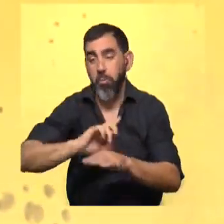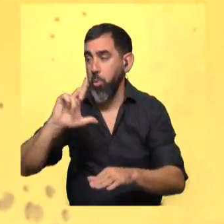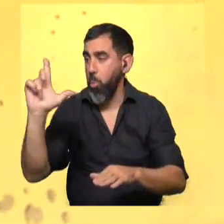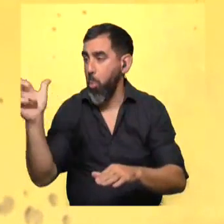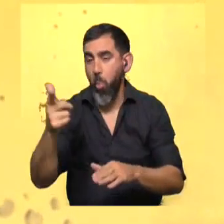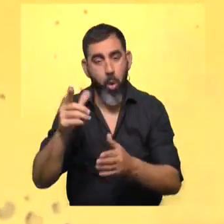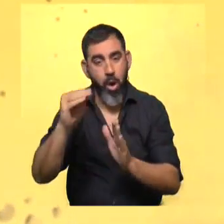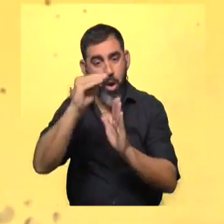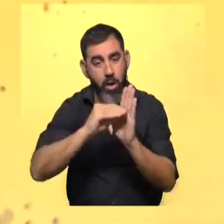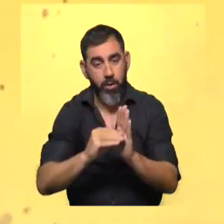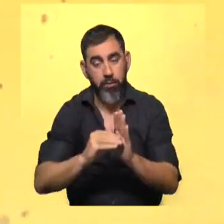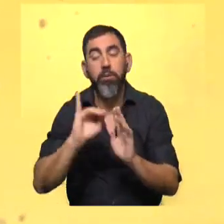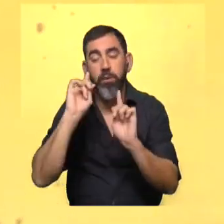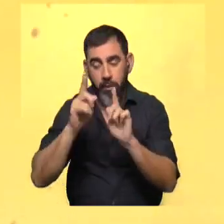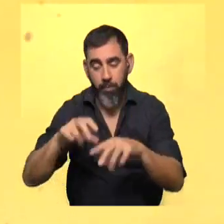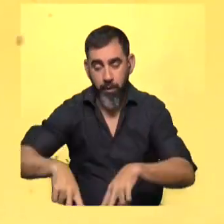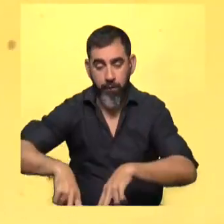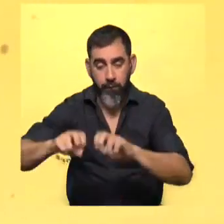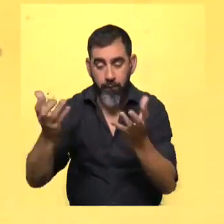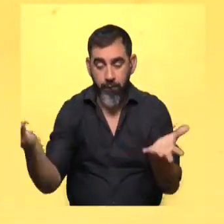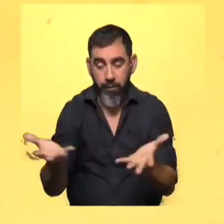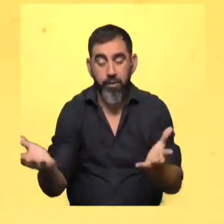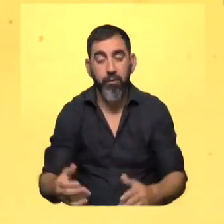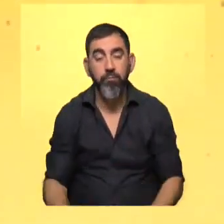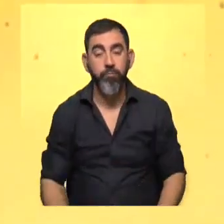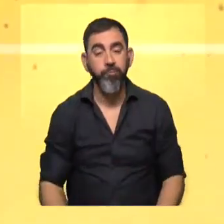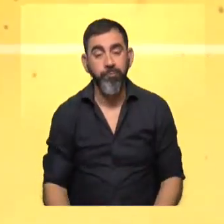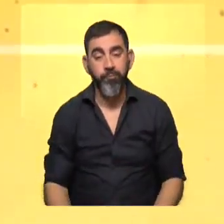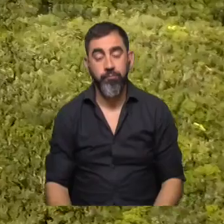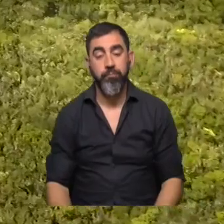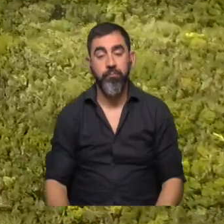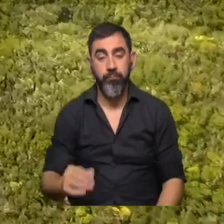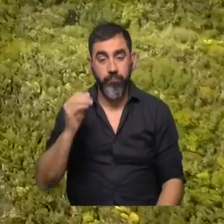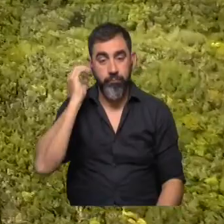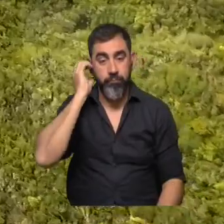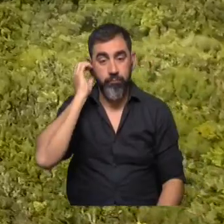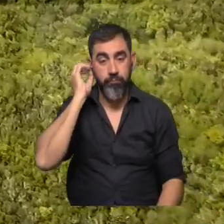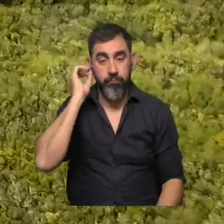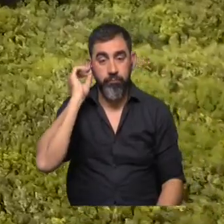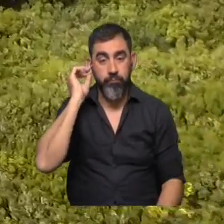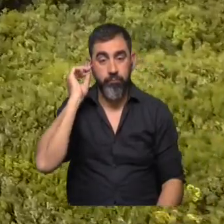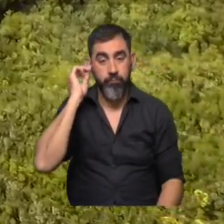territorio todavía y también está siendo estudiada ahora junto con colegas de Brasil.